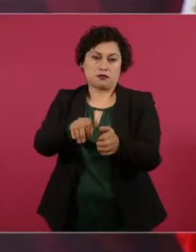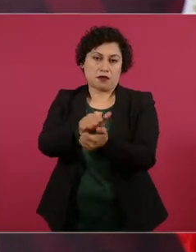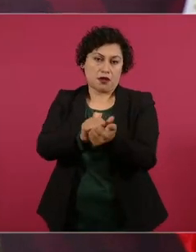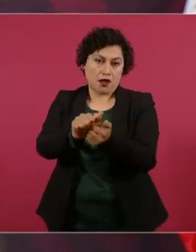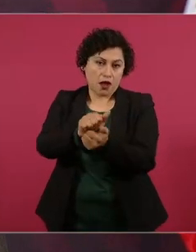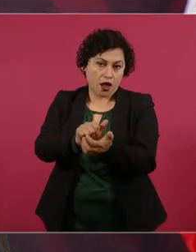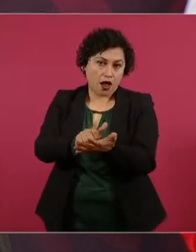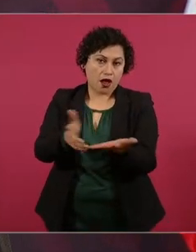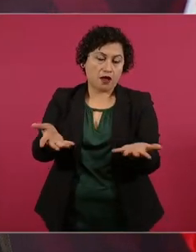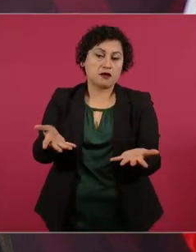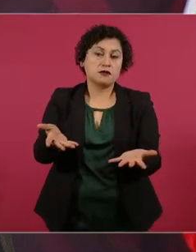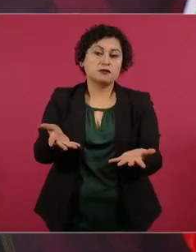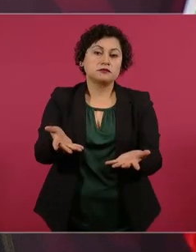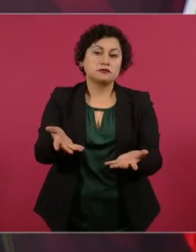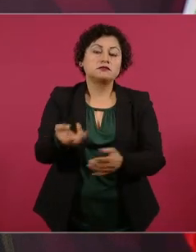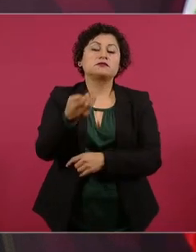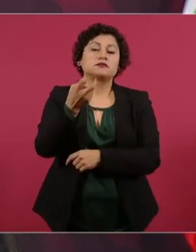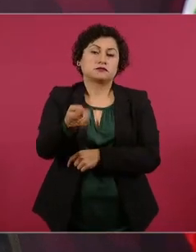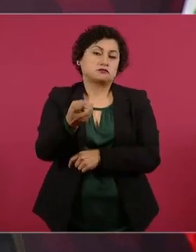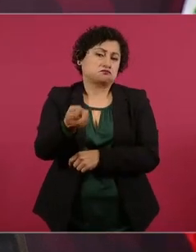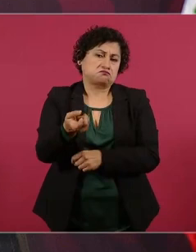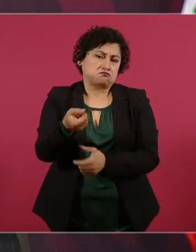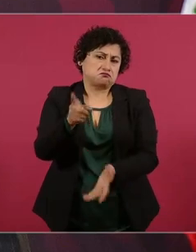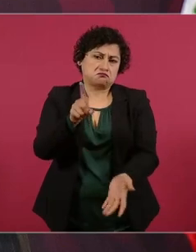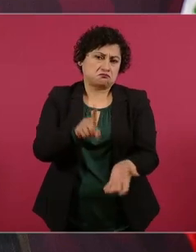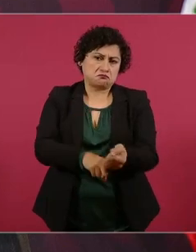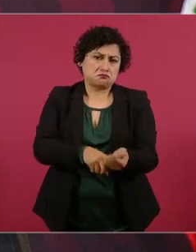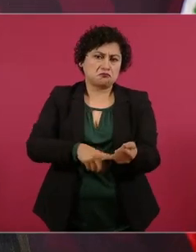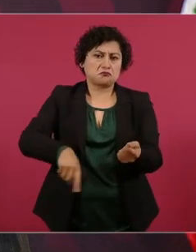ya provienen del mercado interno,